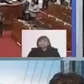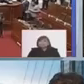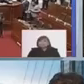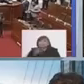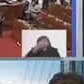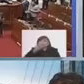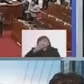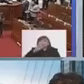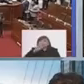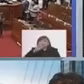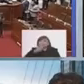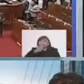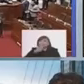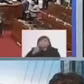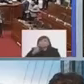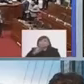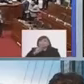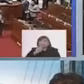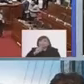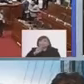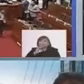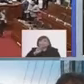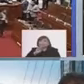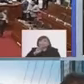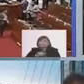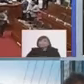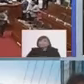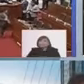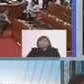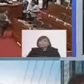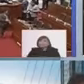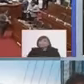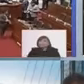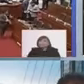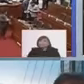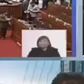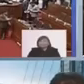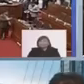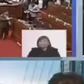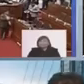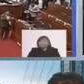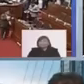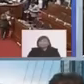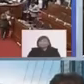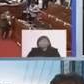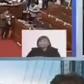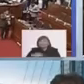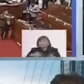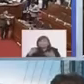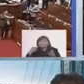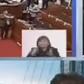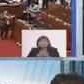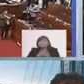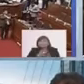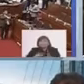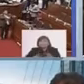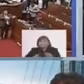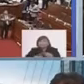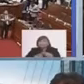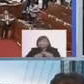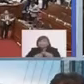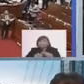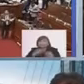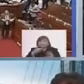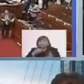nosotros no estamos de acuerdo con esa decisión y queremos mantener la institucionalidad y la constitucionalidad en Perú.